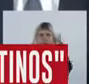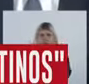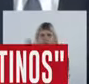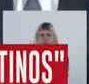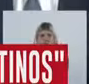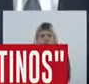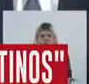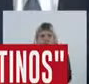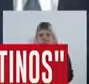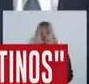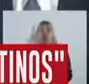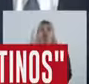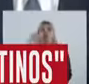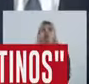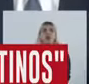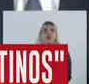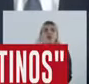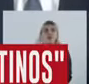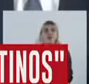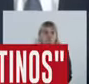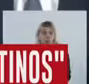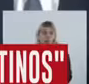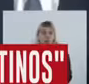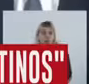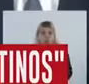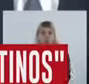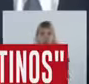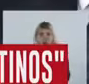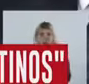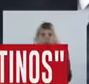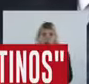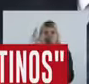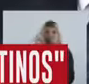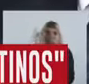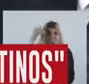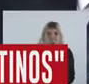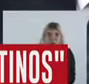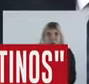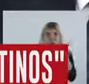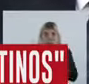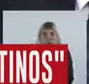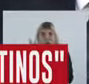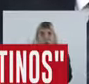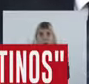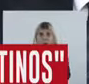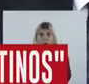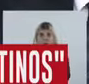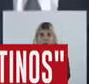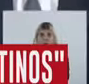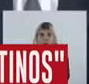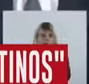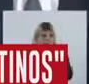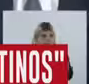eran 2,5 millones de personas, terminaron siendo 9 millones de personas, y estaban distribuidas en todo el